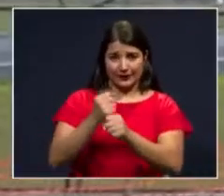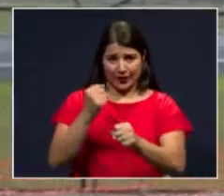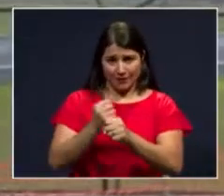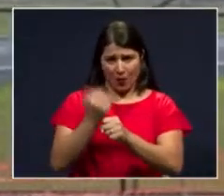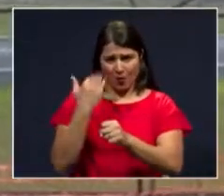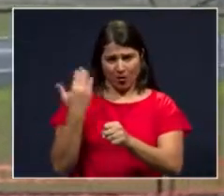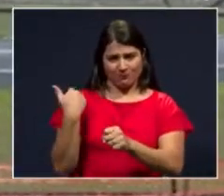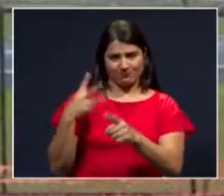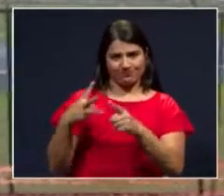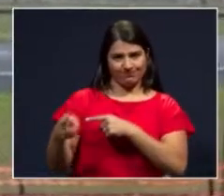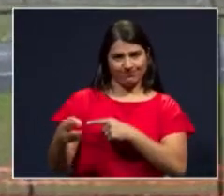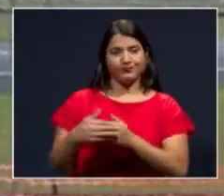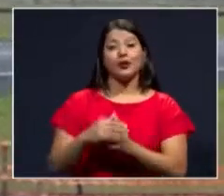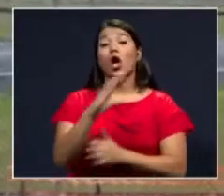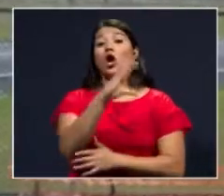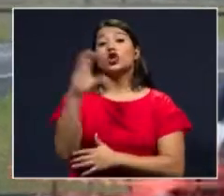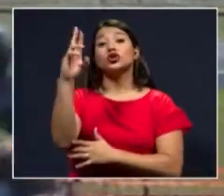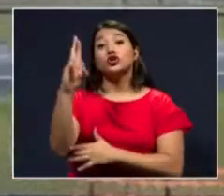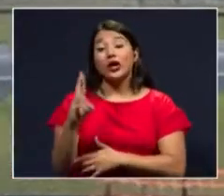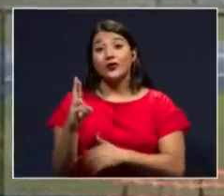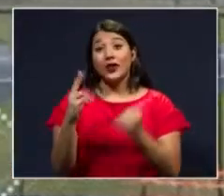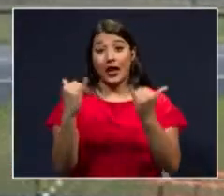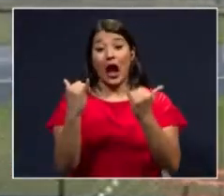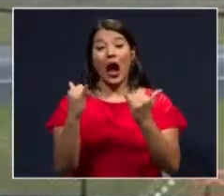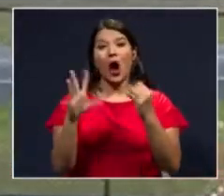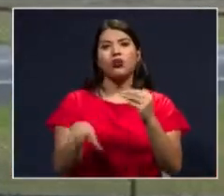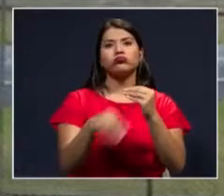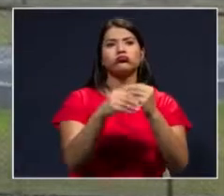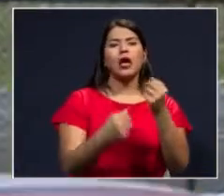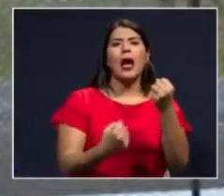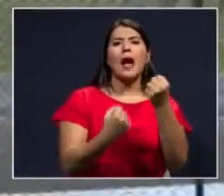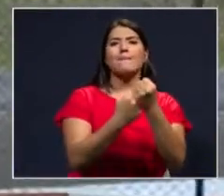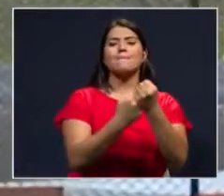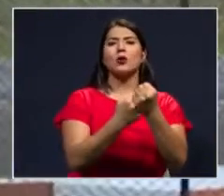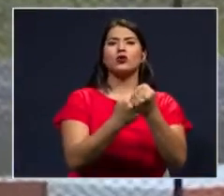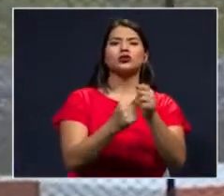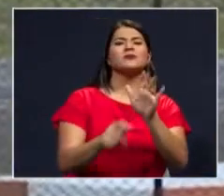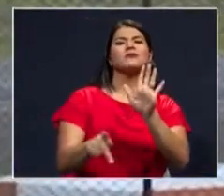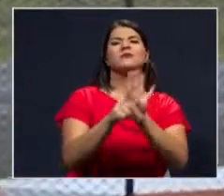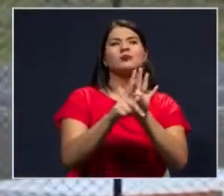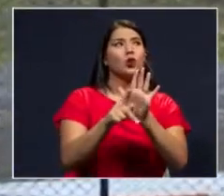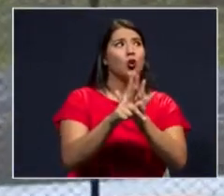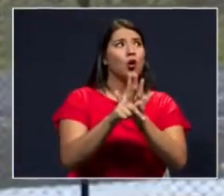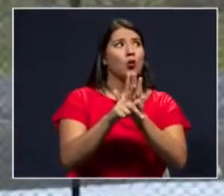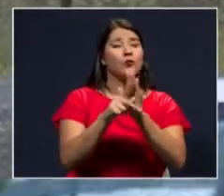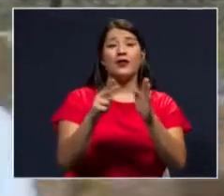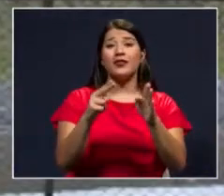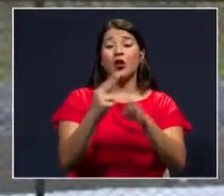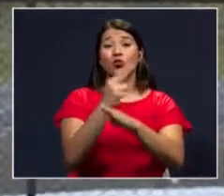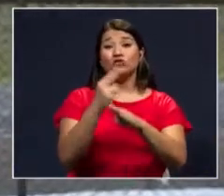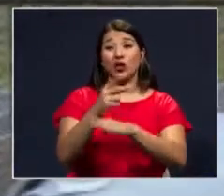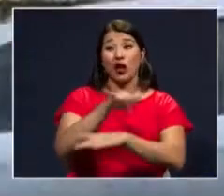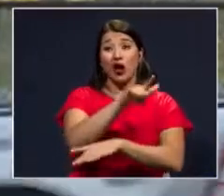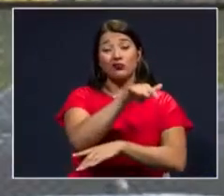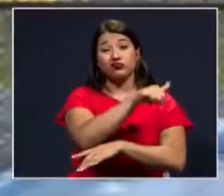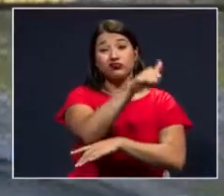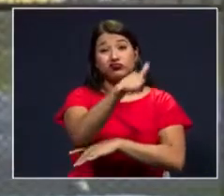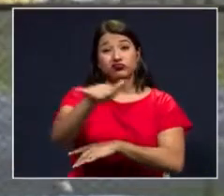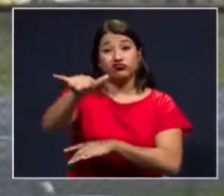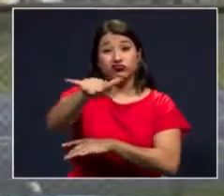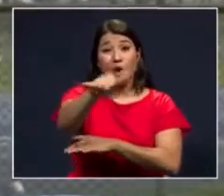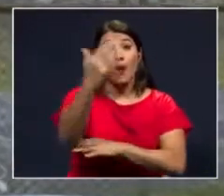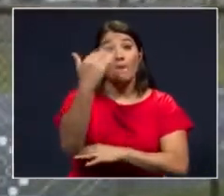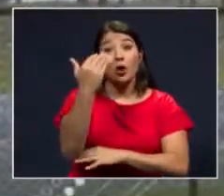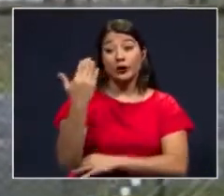Costa Rica se une a la lista de países que prohíben la operación de los Boeing 737 MAX 8 tras el accidente que ocurrió